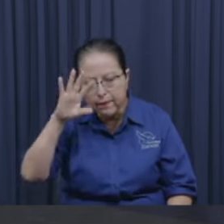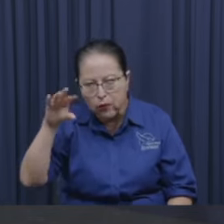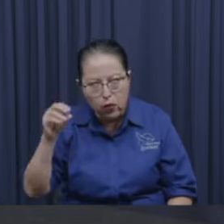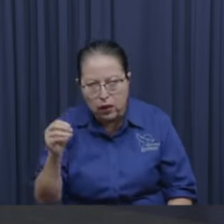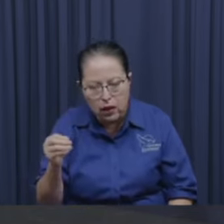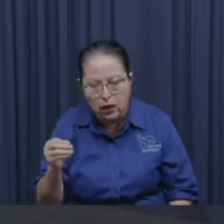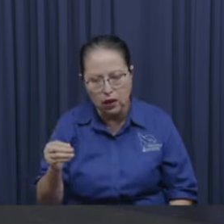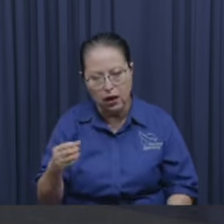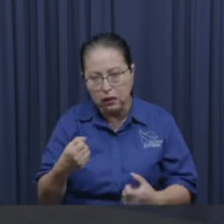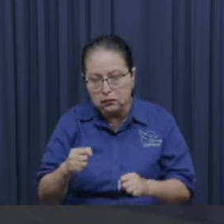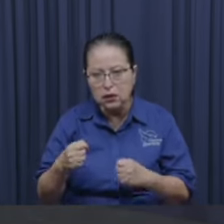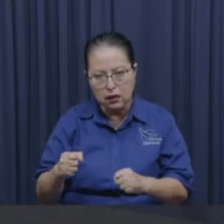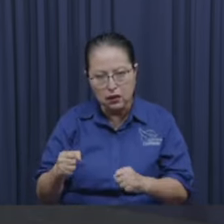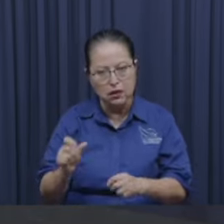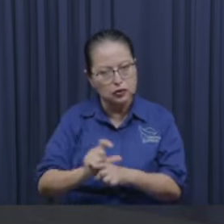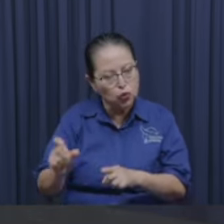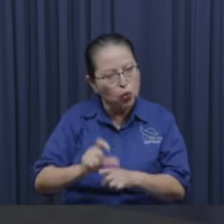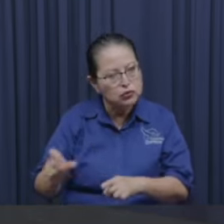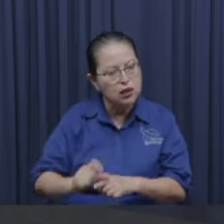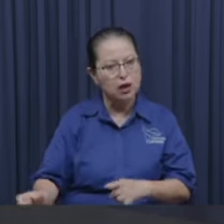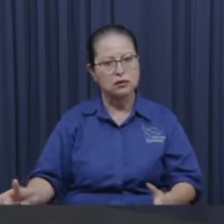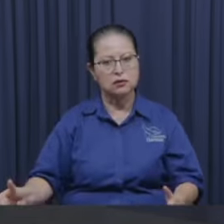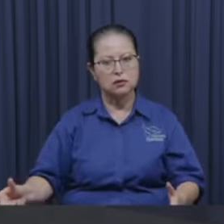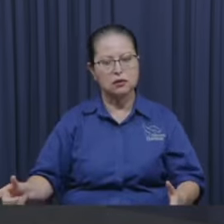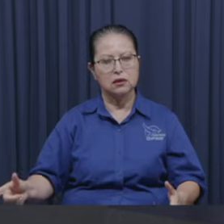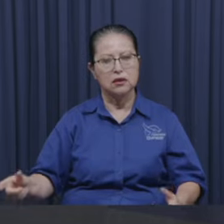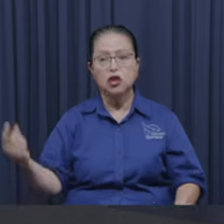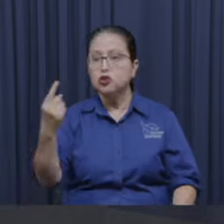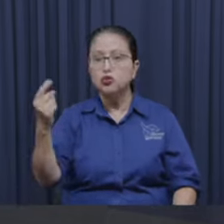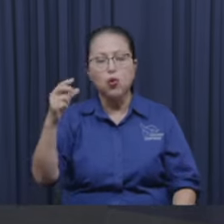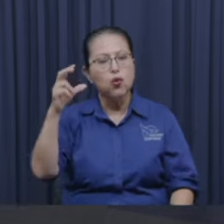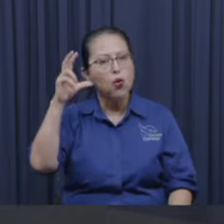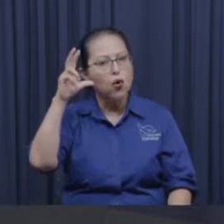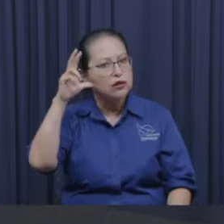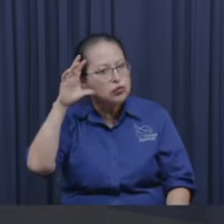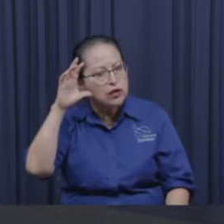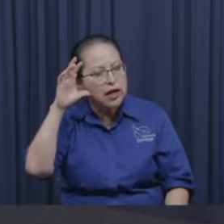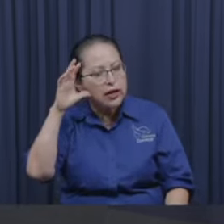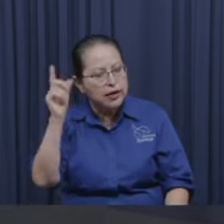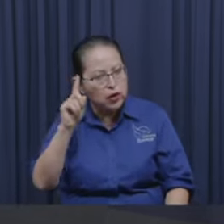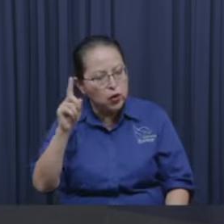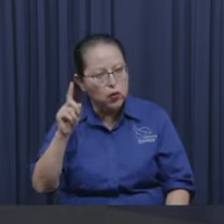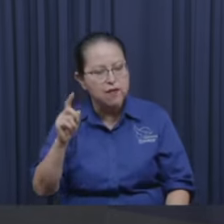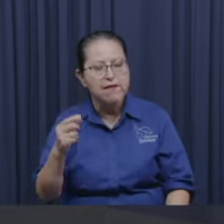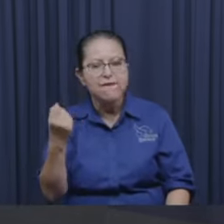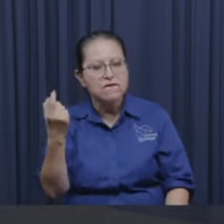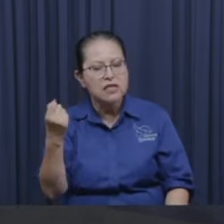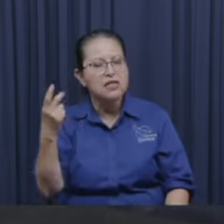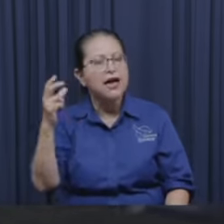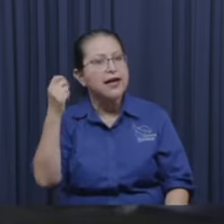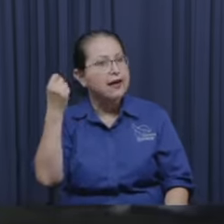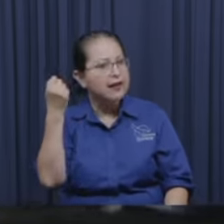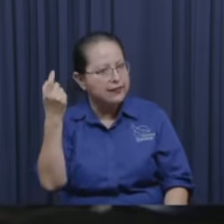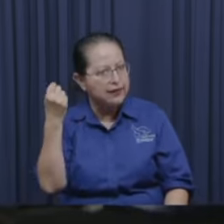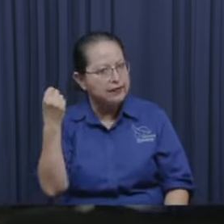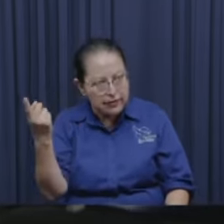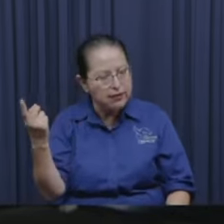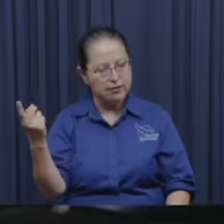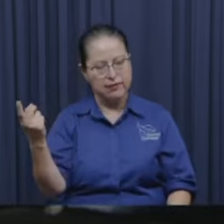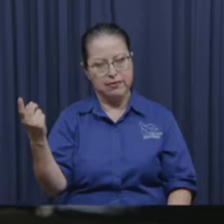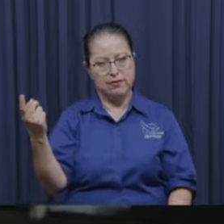que hizo o sea no es solamente oírlo es entenderlo Según la ley de